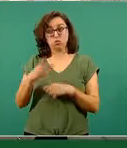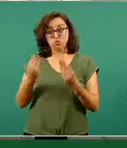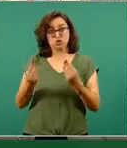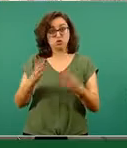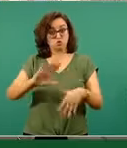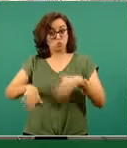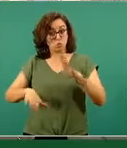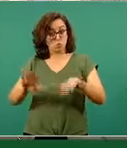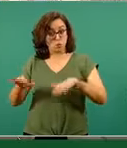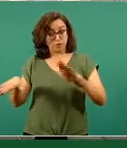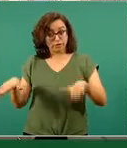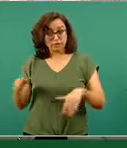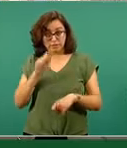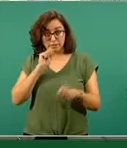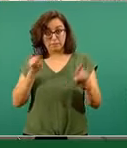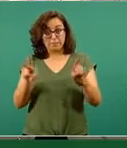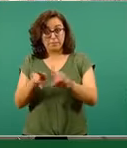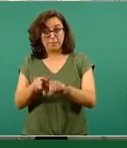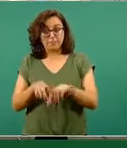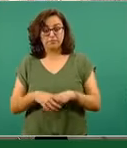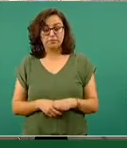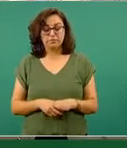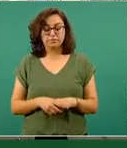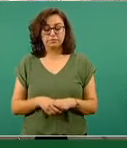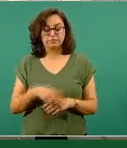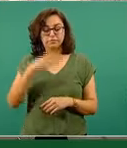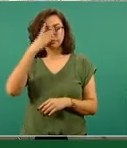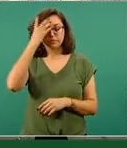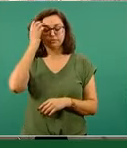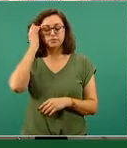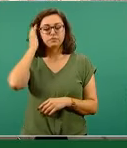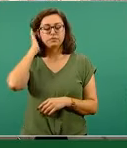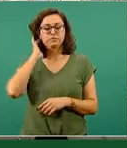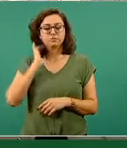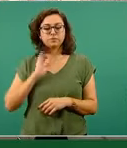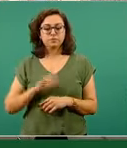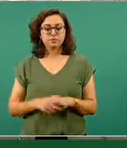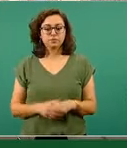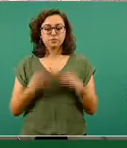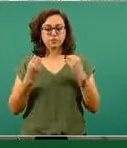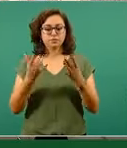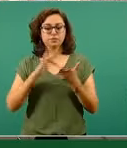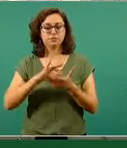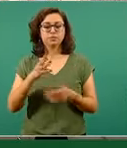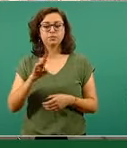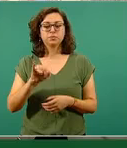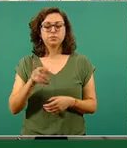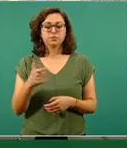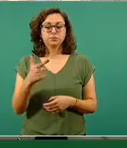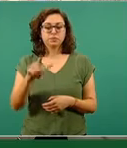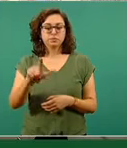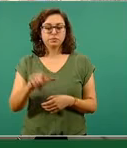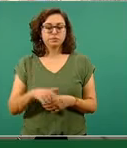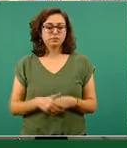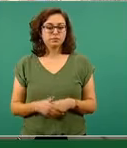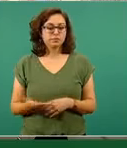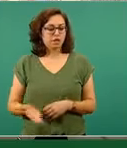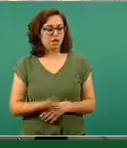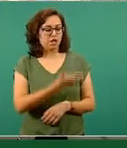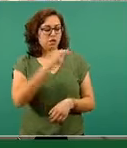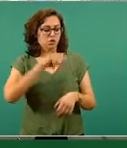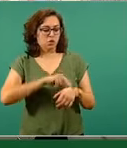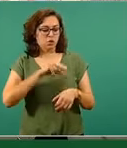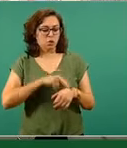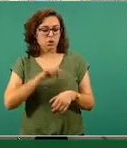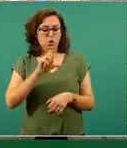en de riesgo en este tipo de aspecto. Gracias, doctor. Muchas gracias, Miguel. El doctor Ruy López Ridaura, a todos